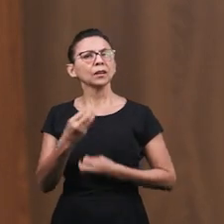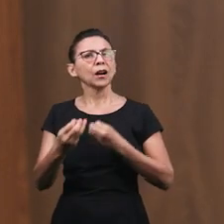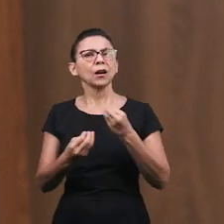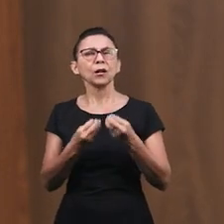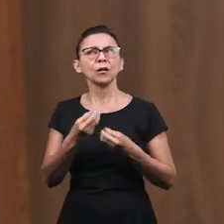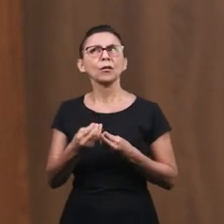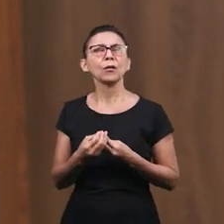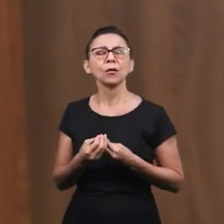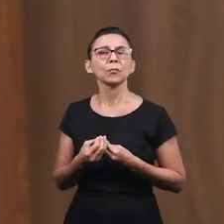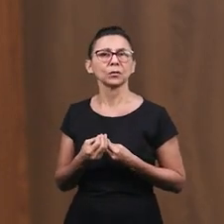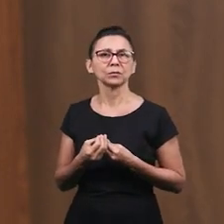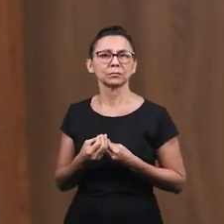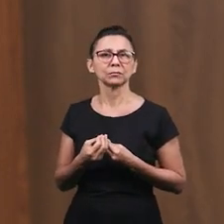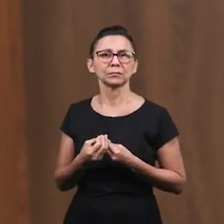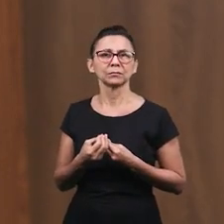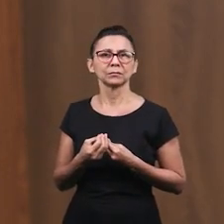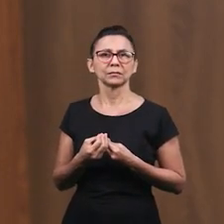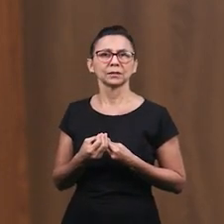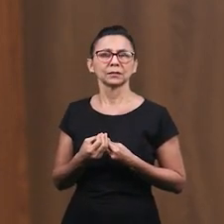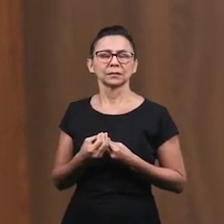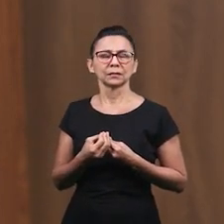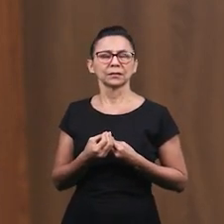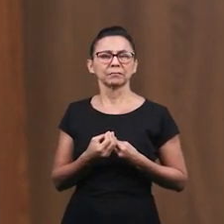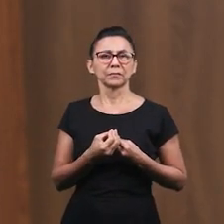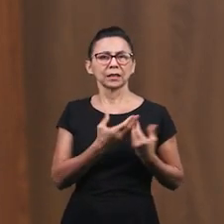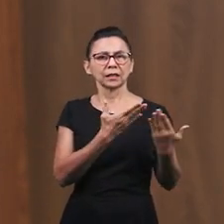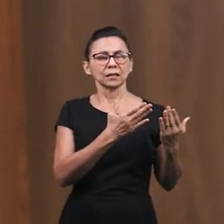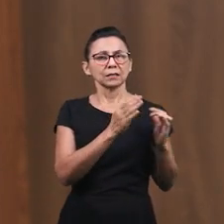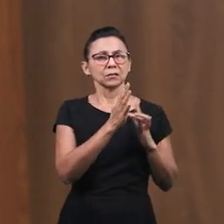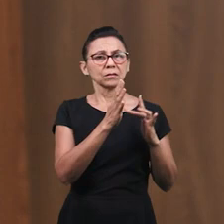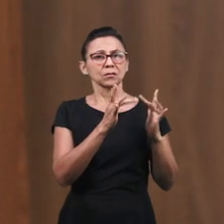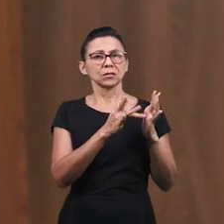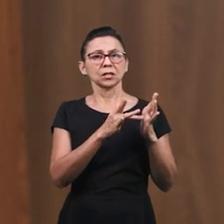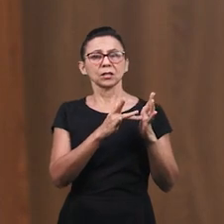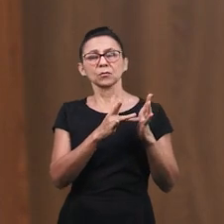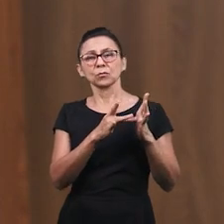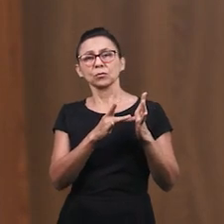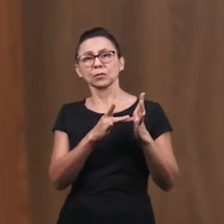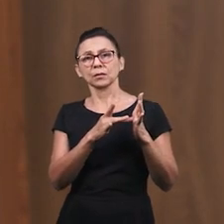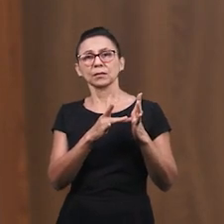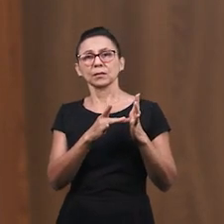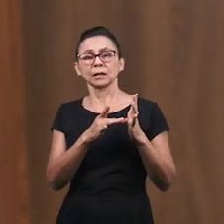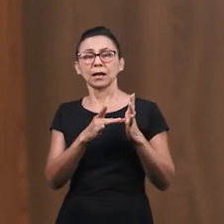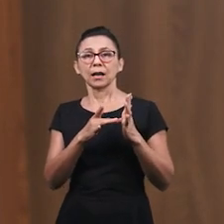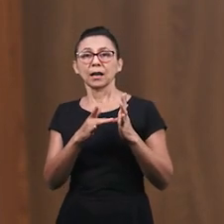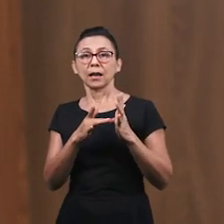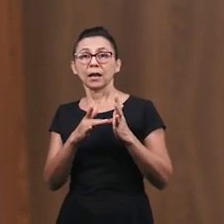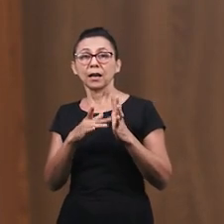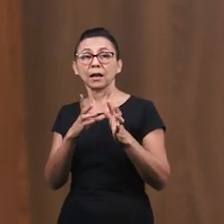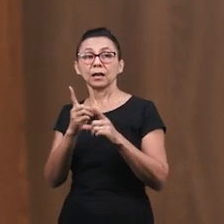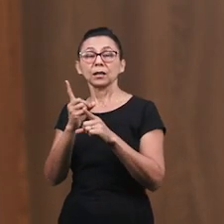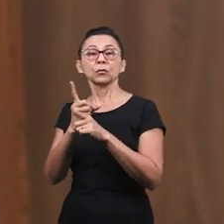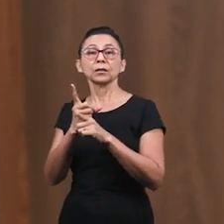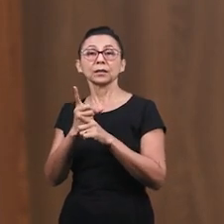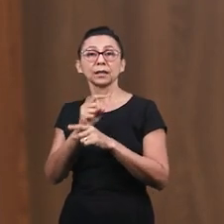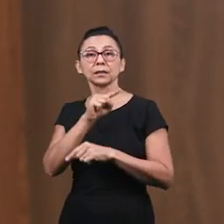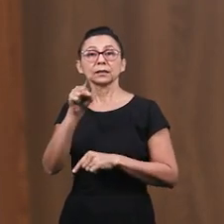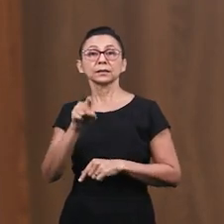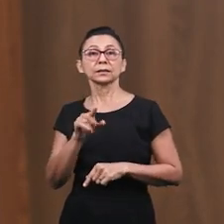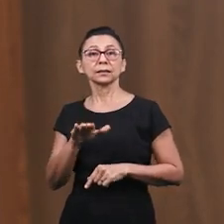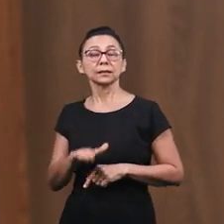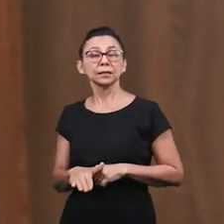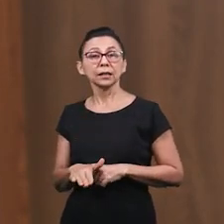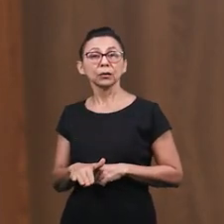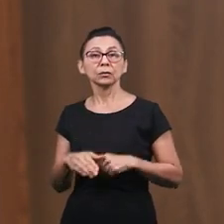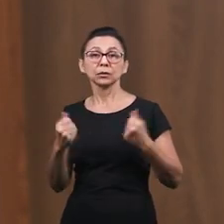Para encontrar a Jesús y recibir la bendición, Zaqueo necesitaba bajar de ese árbol y recibir a Jesús con alegría